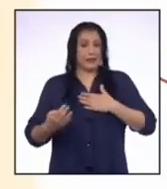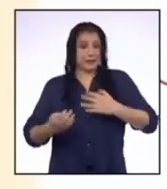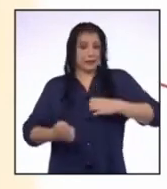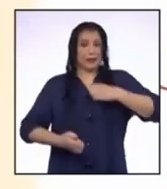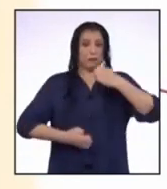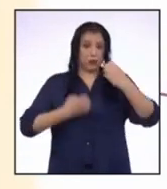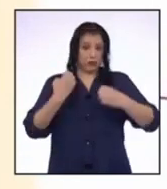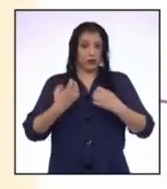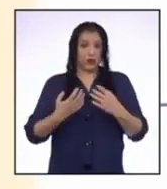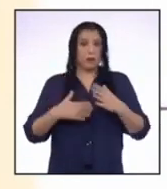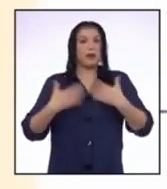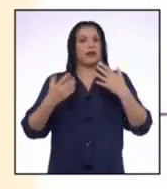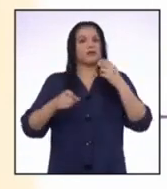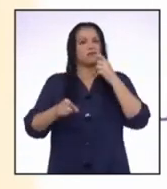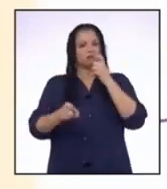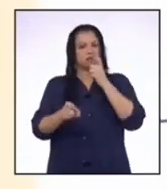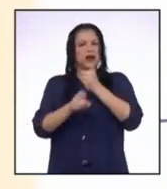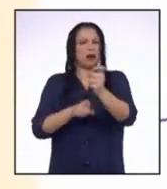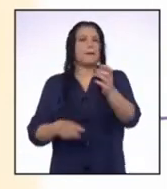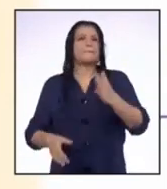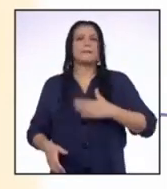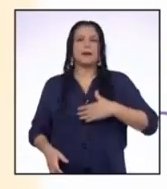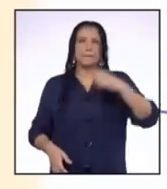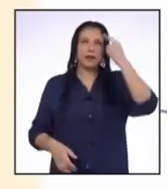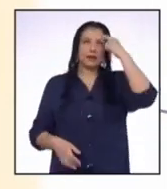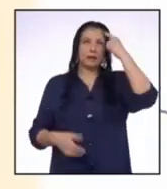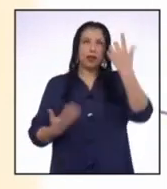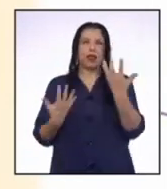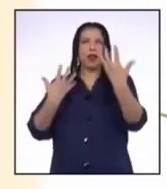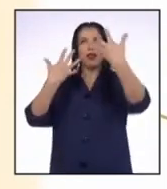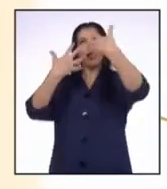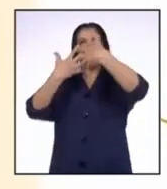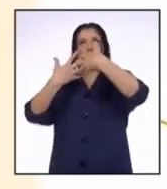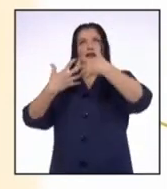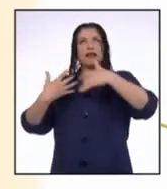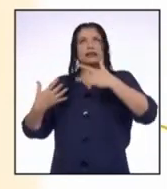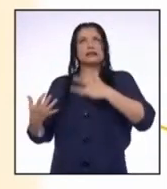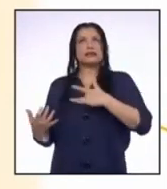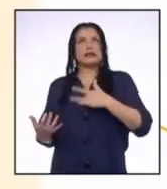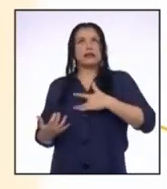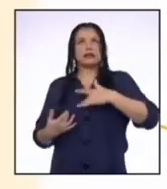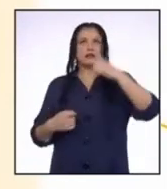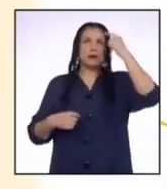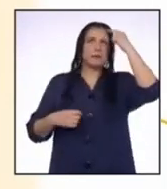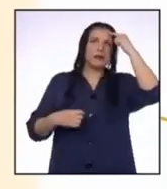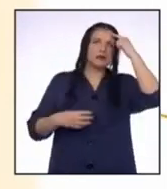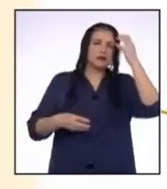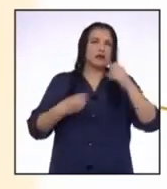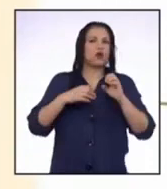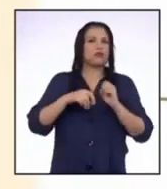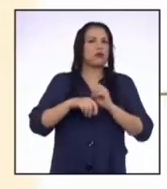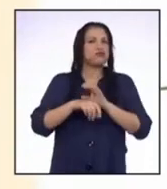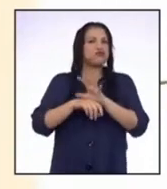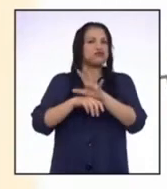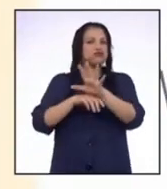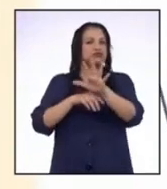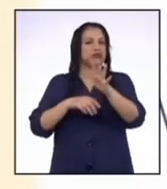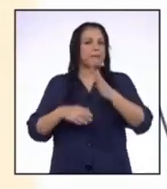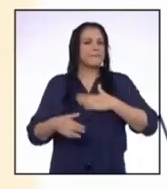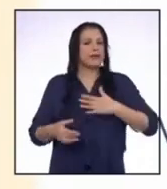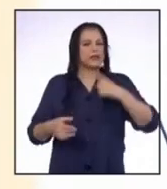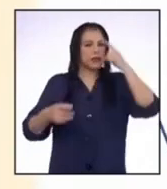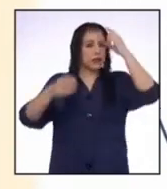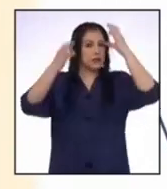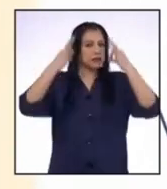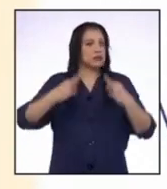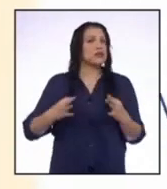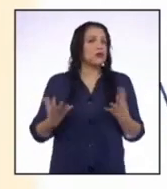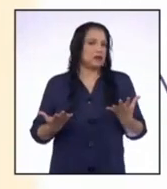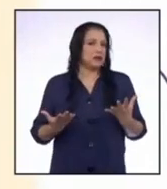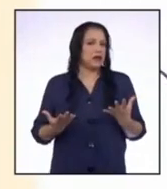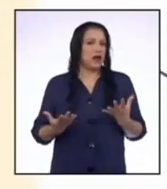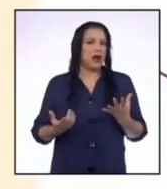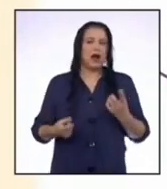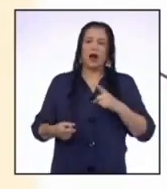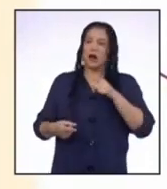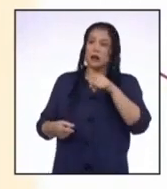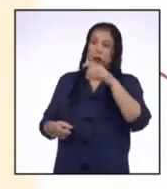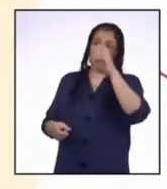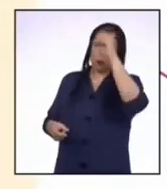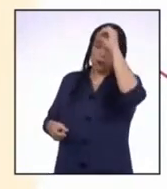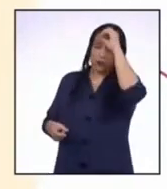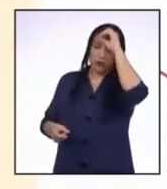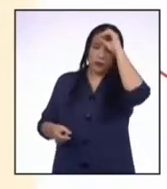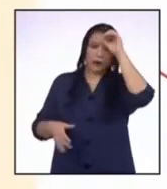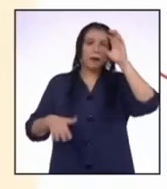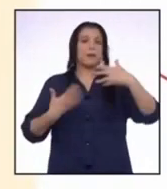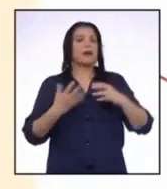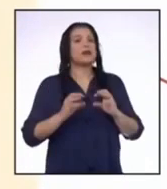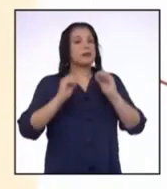emociones afectan nuestros pensamientos y por ende cómo influencian sobre nuestras decisiones. Si no lo sabías tampoco,